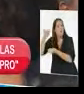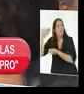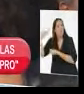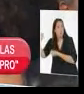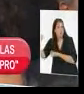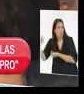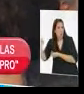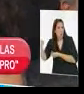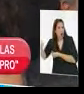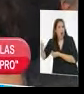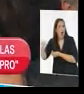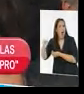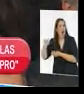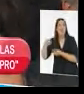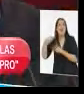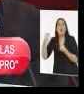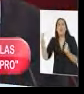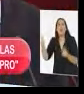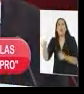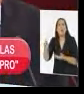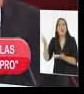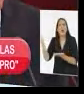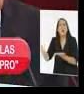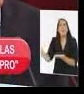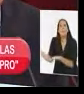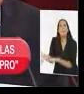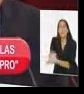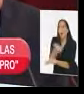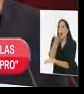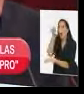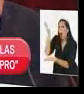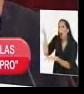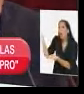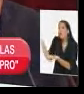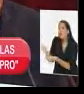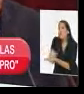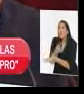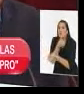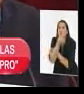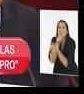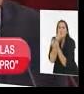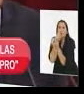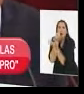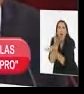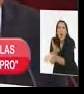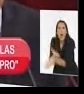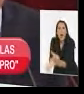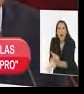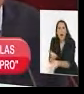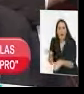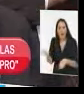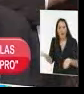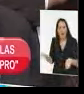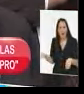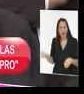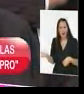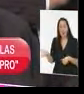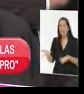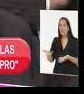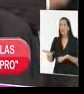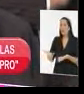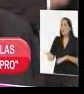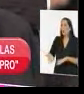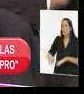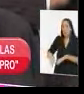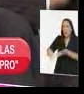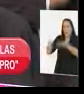Y yo te quería preguntar a vos como integrante de GEN, vos que estás ahora también tejiendo una alianza tal vez con Sergio Massa, la ancha avenida